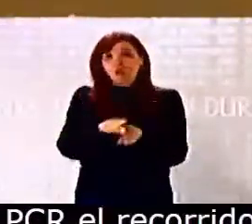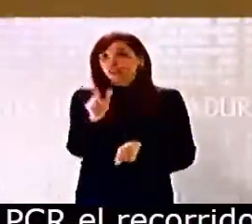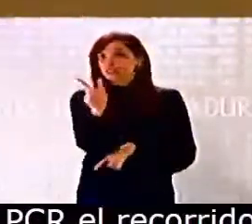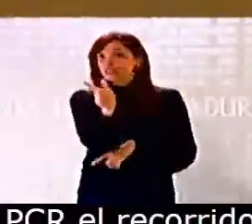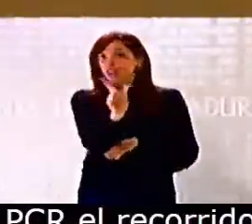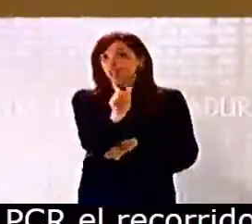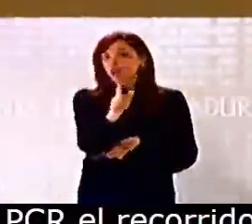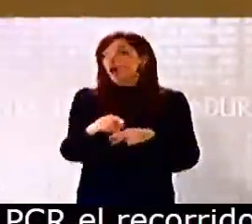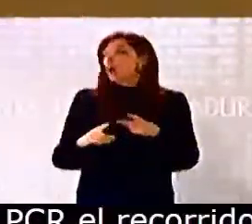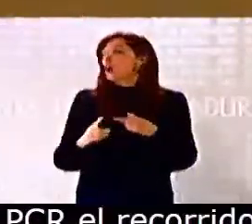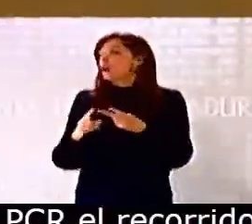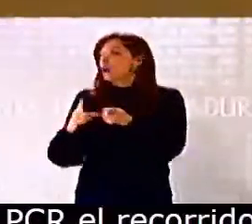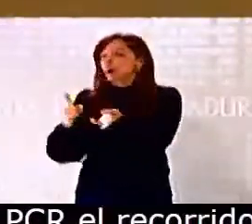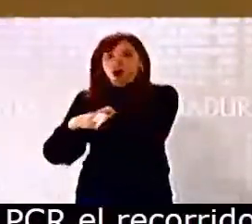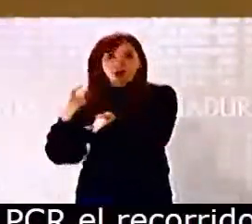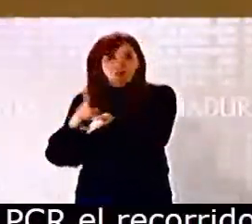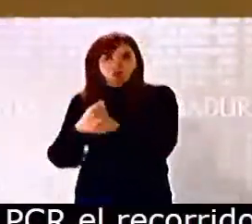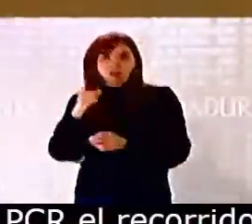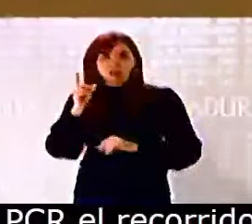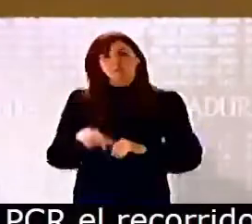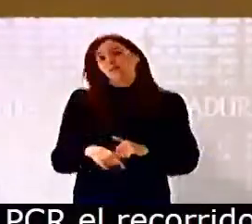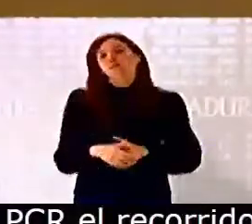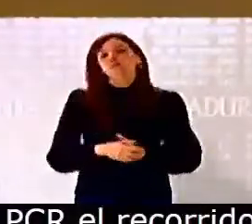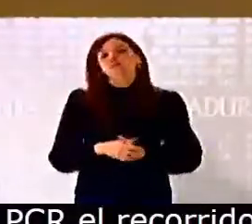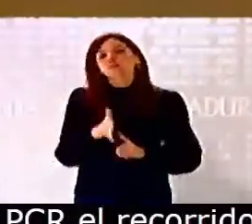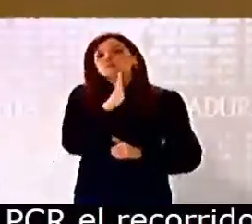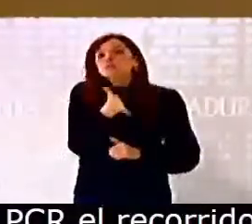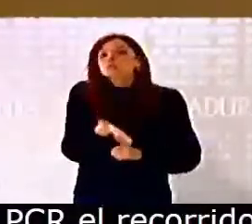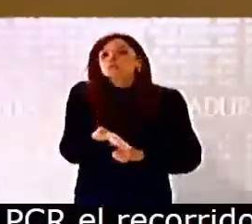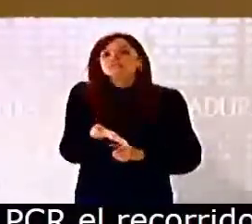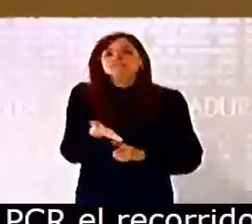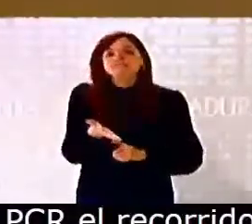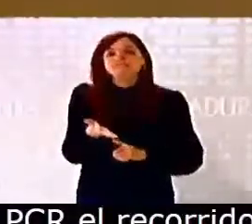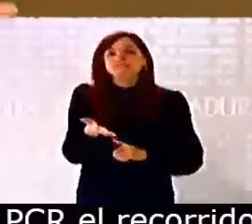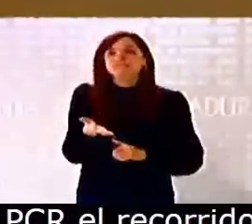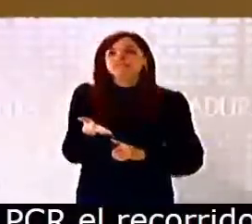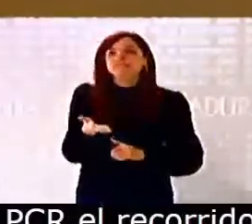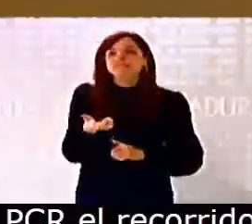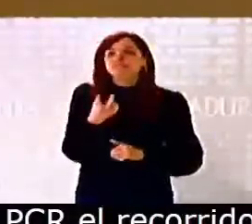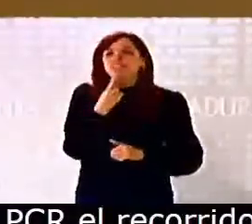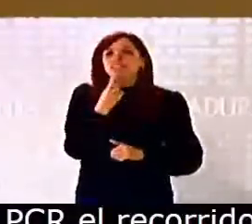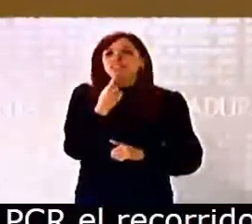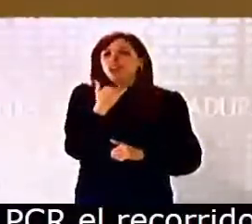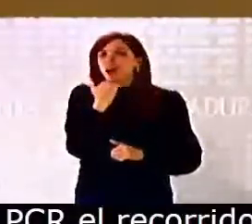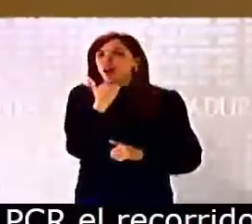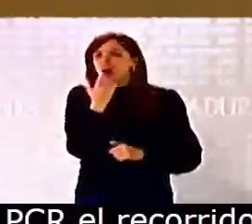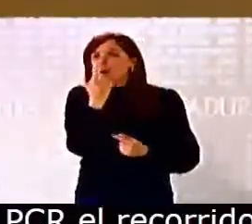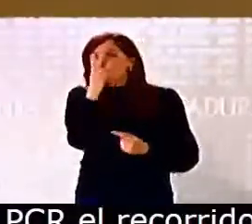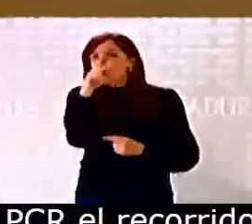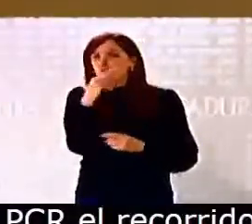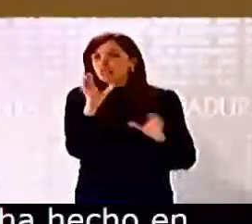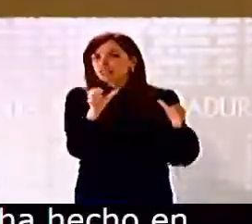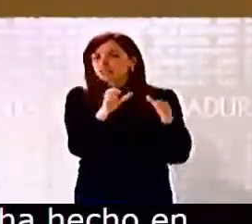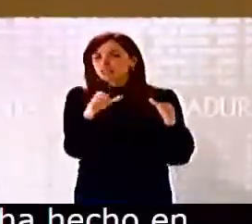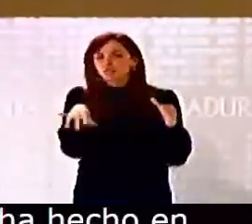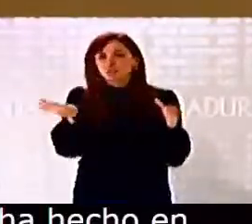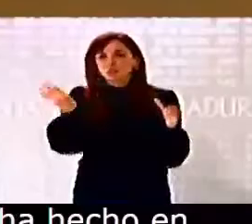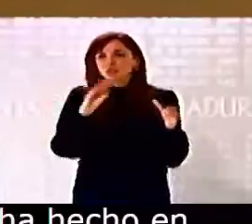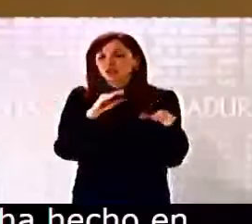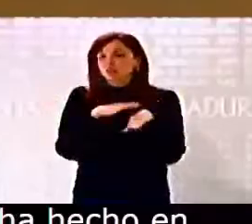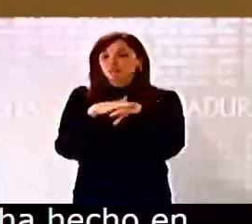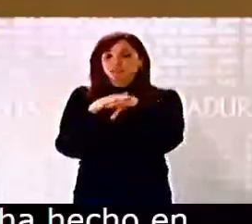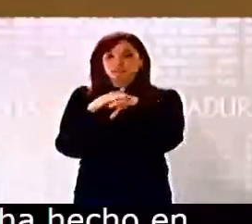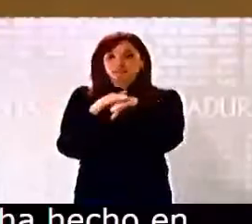o como se ha hecho en Calamonte. Por tanto, no entiendo, porque decía algo de los padres, pero no acabo de comprender,